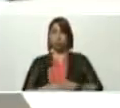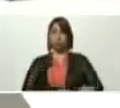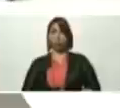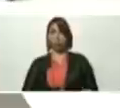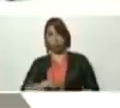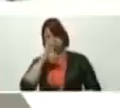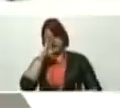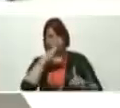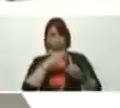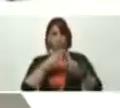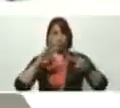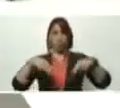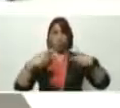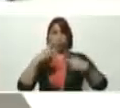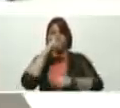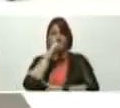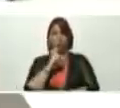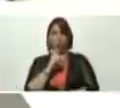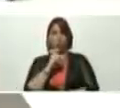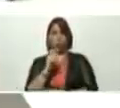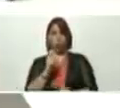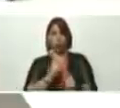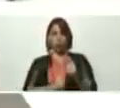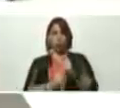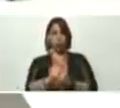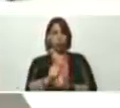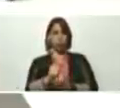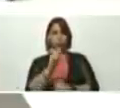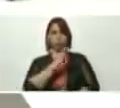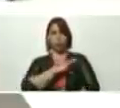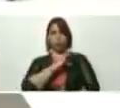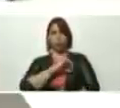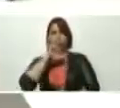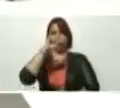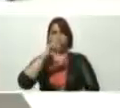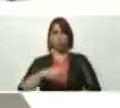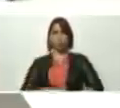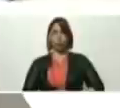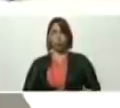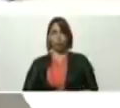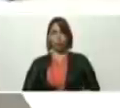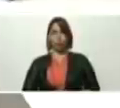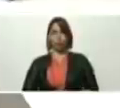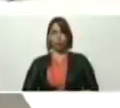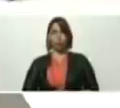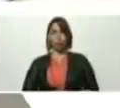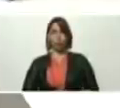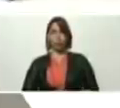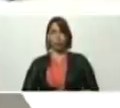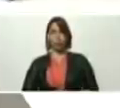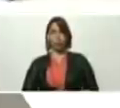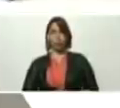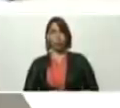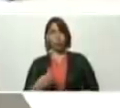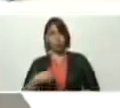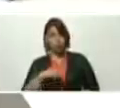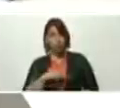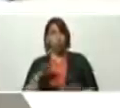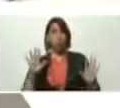Rumbo a la nueva época de transición al socialismo. Nueva época de transición del socialismo que hemos